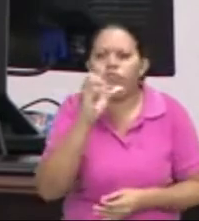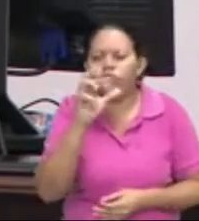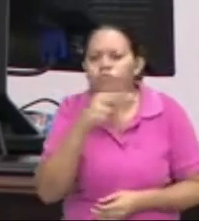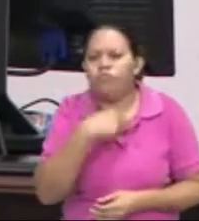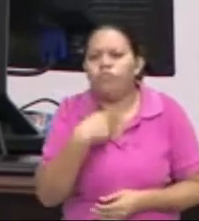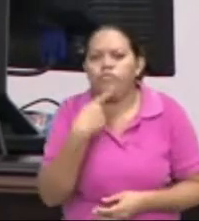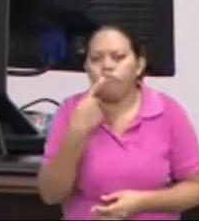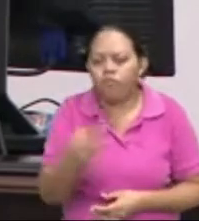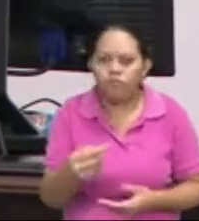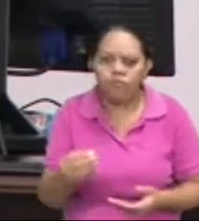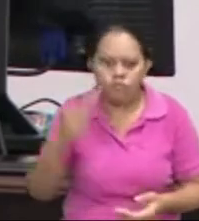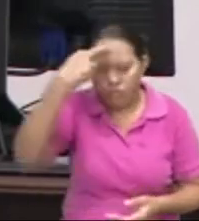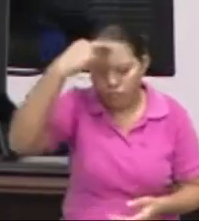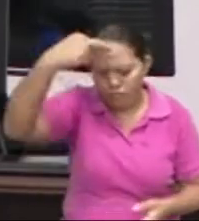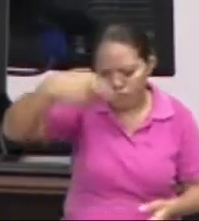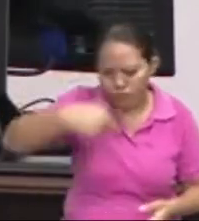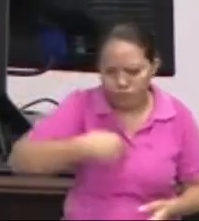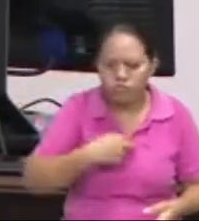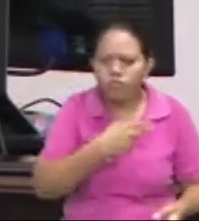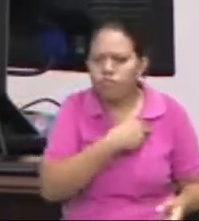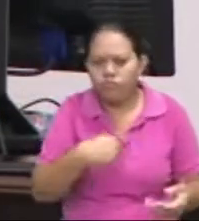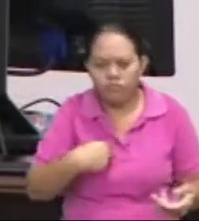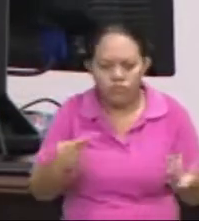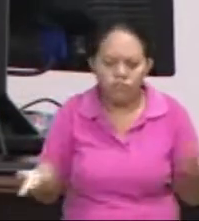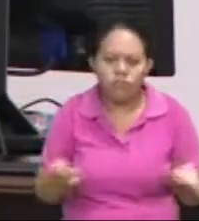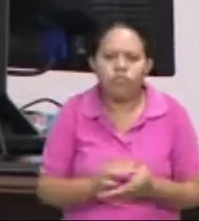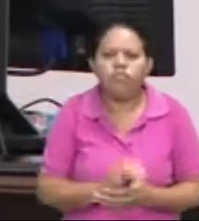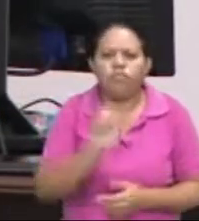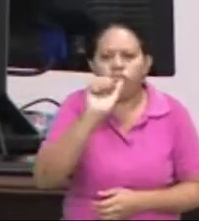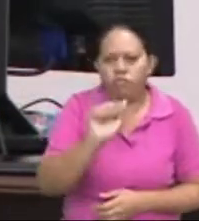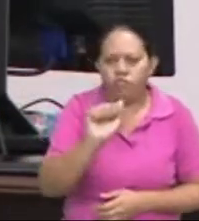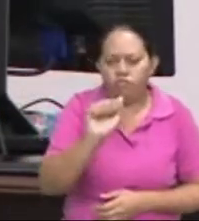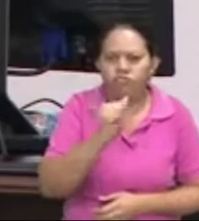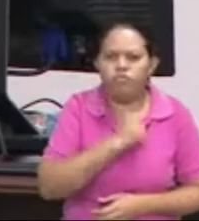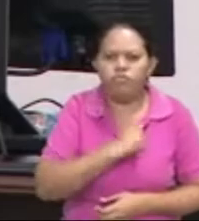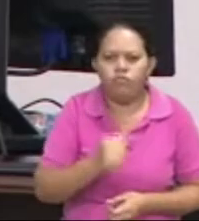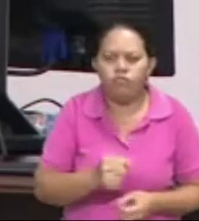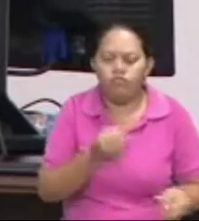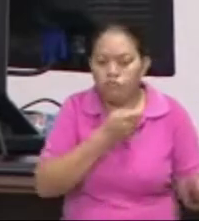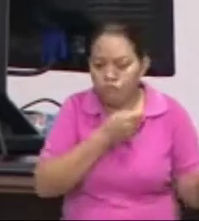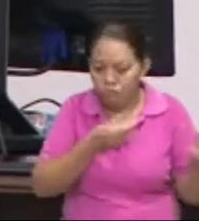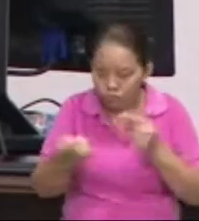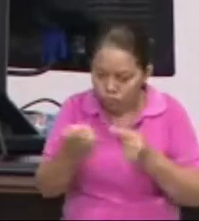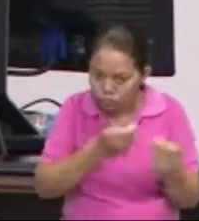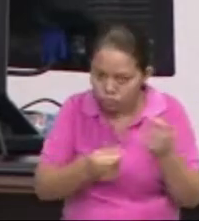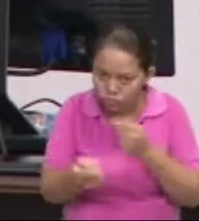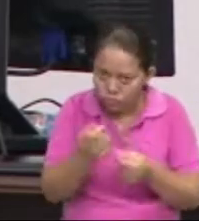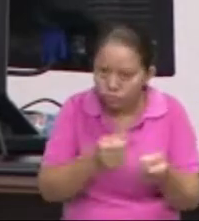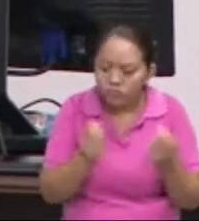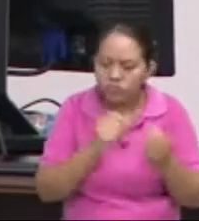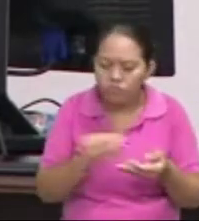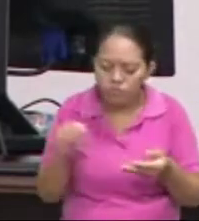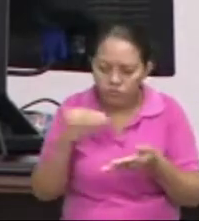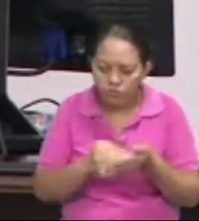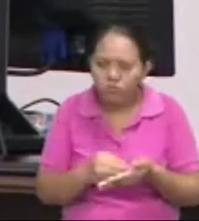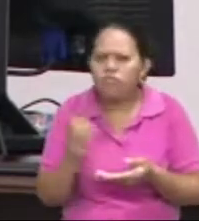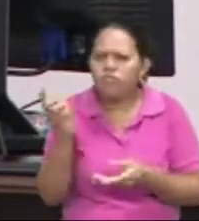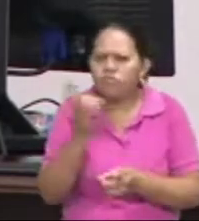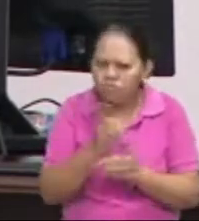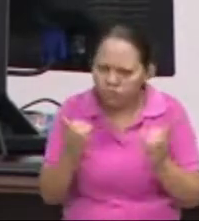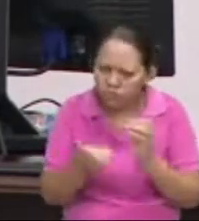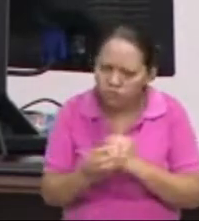Crédito Público le corresponden las funciones siguientes. A. Administrar las finanzas públicas,